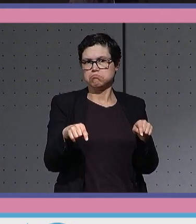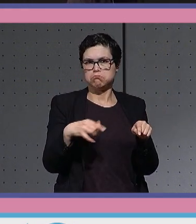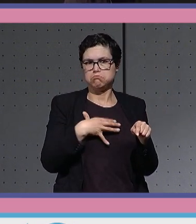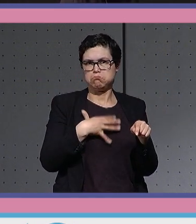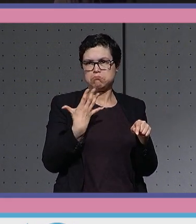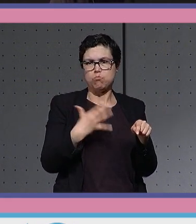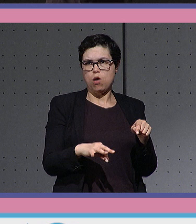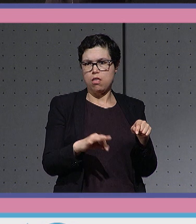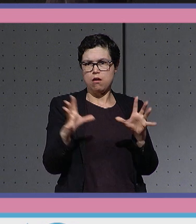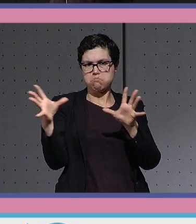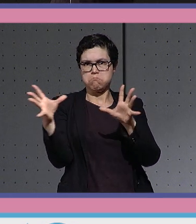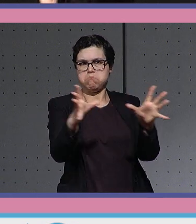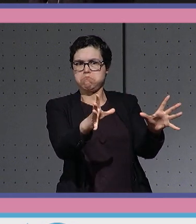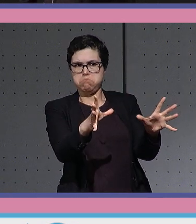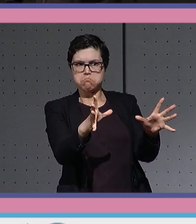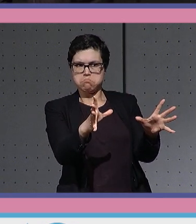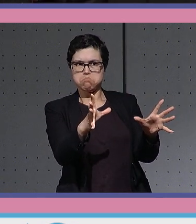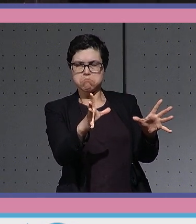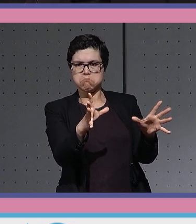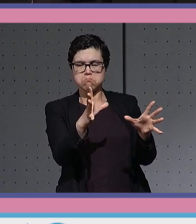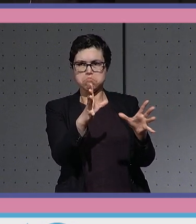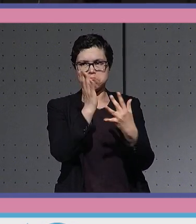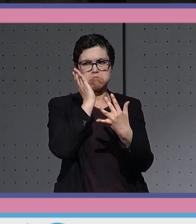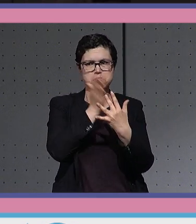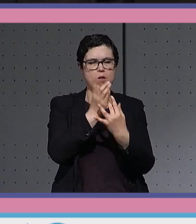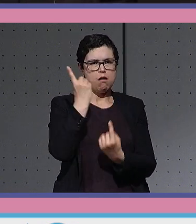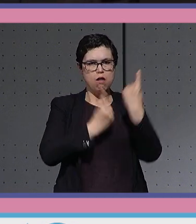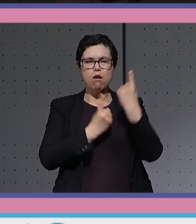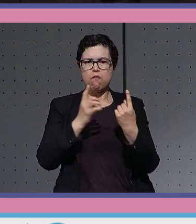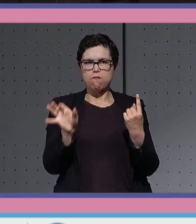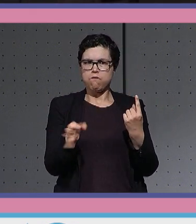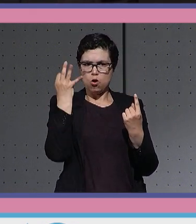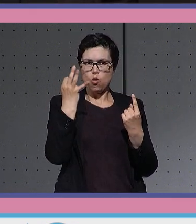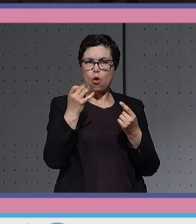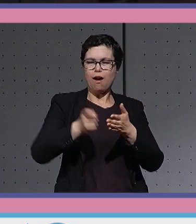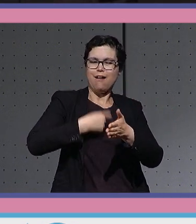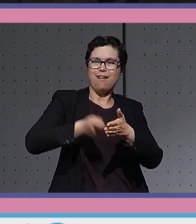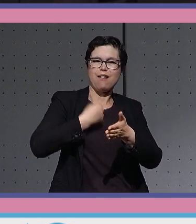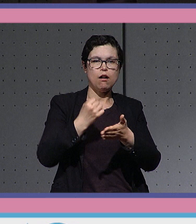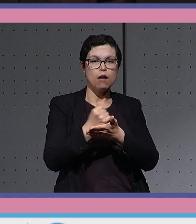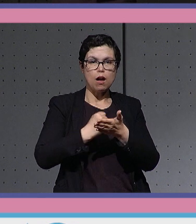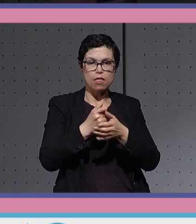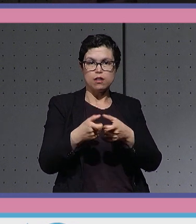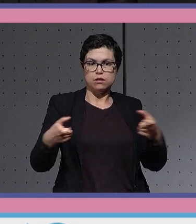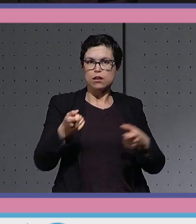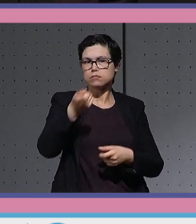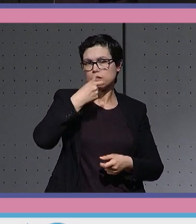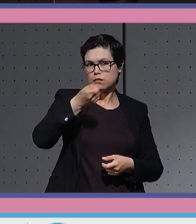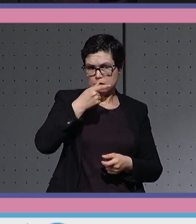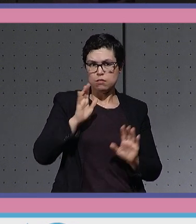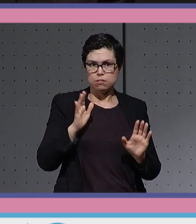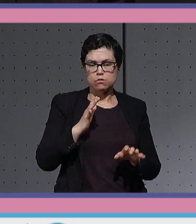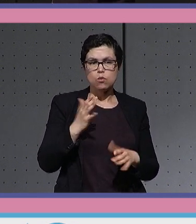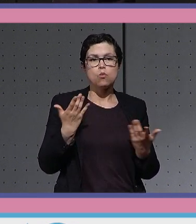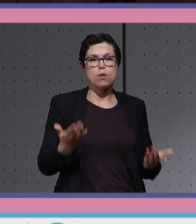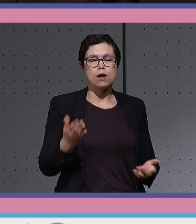el cacho de ahí, pero vamos, el equivalente las ha utilizado en alguna ocasión y algunos las han utilizado muchas más veces de lo que les hubiera gustado utilizarlas. Son